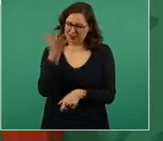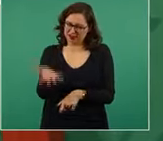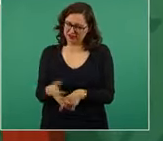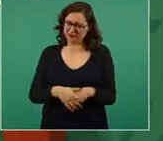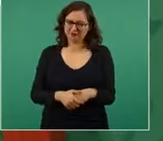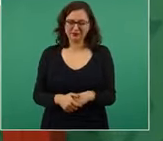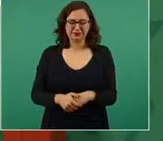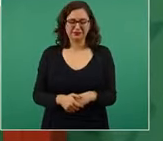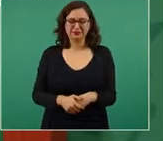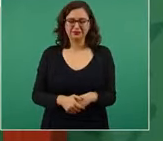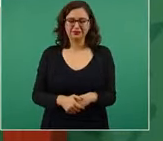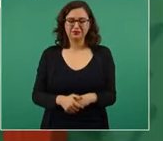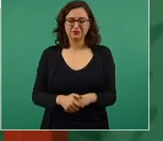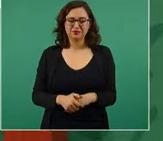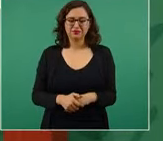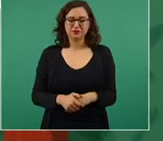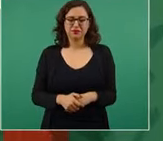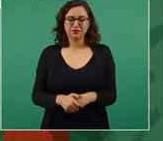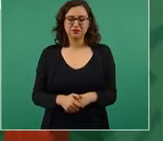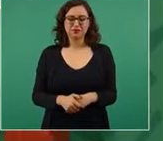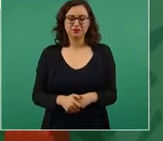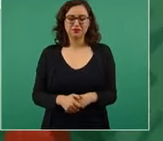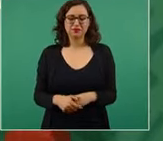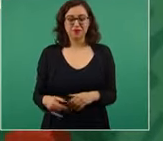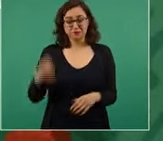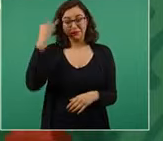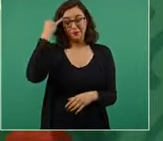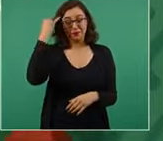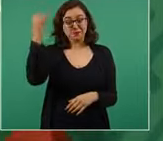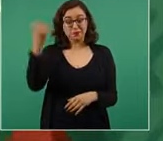O sea, imagínense una portada